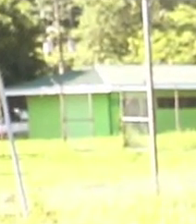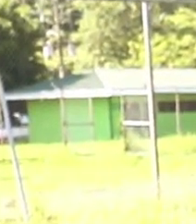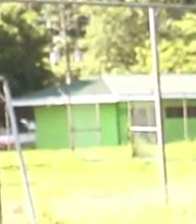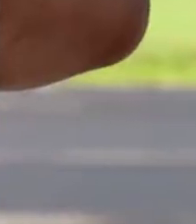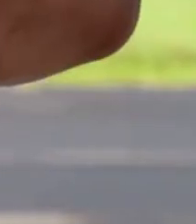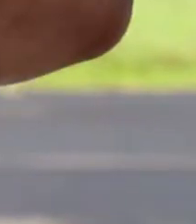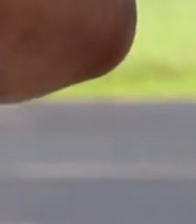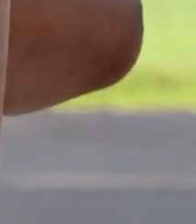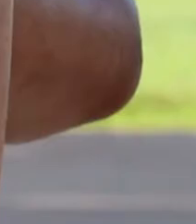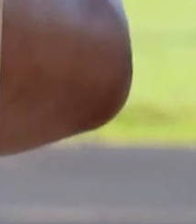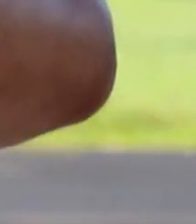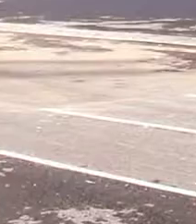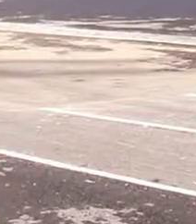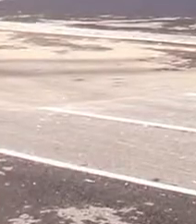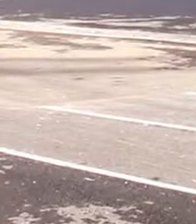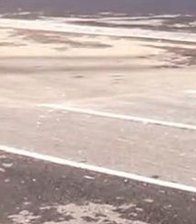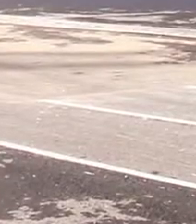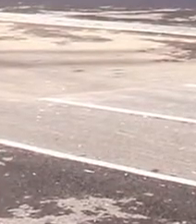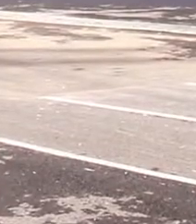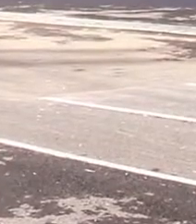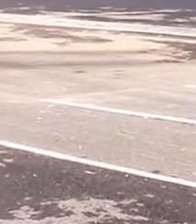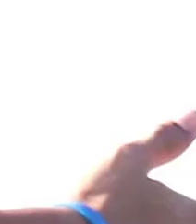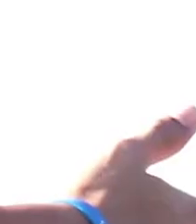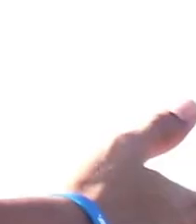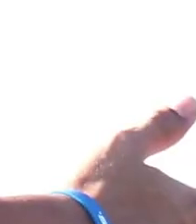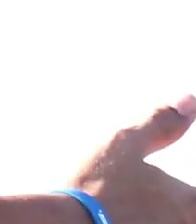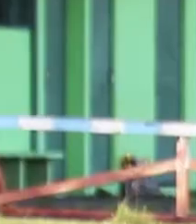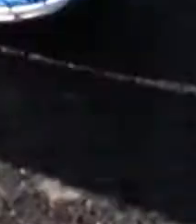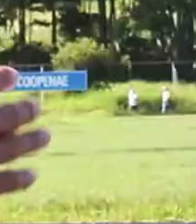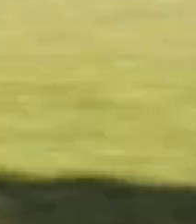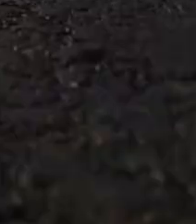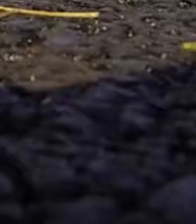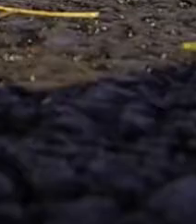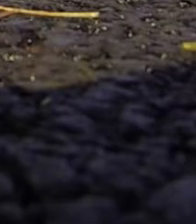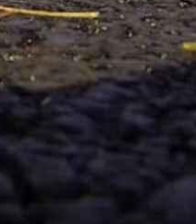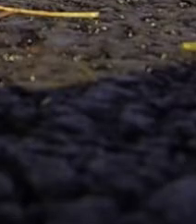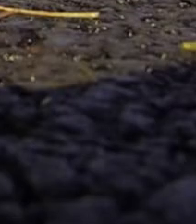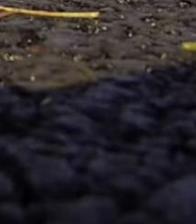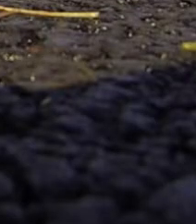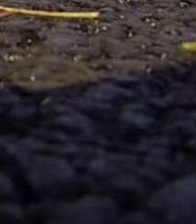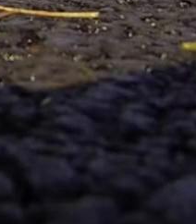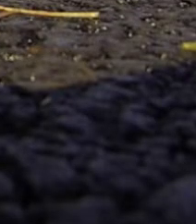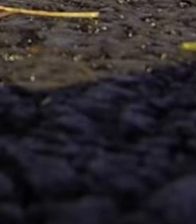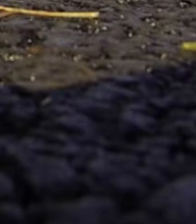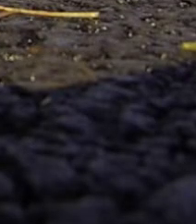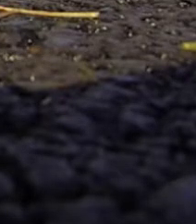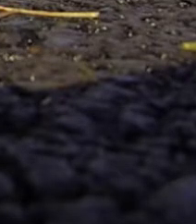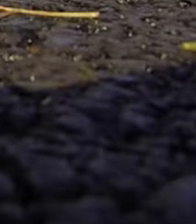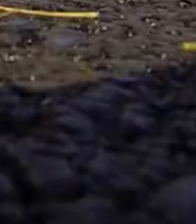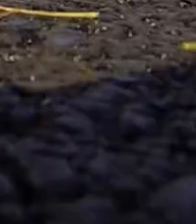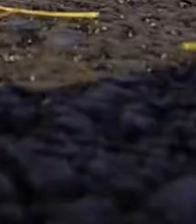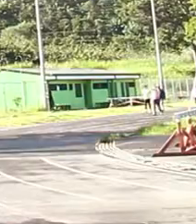Lo que siento es como una energía increíble y eso me encanta.